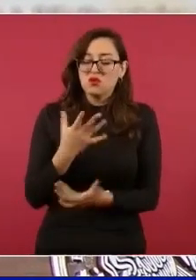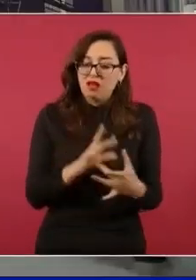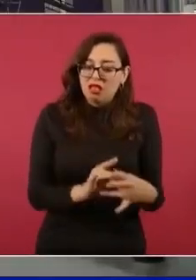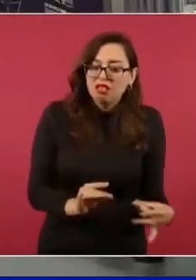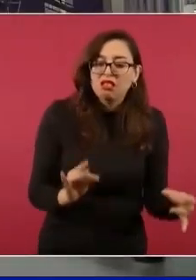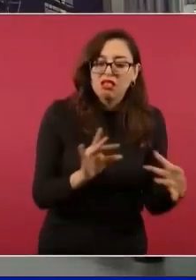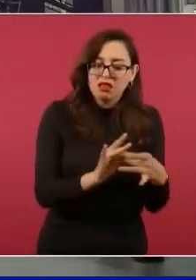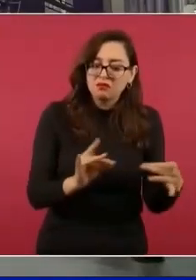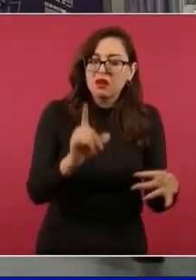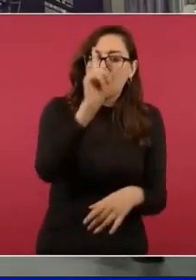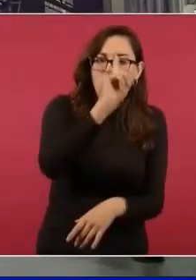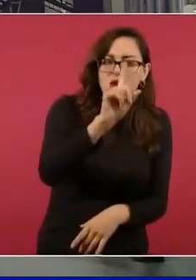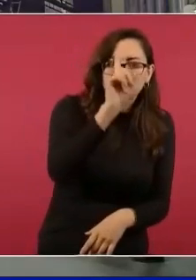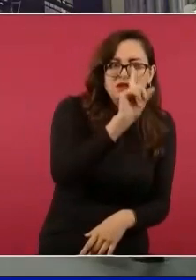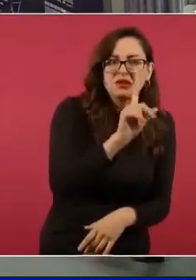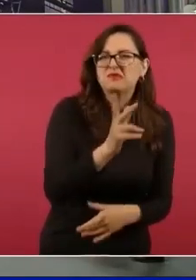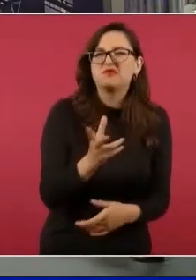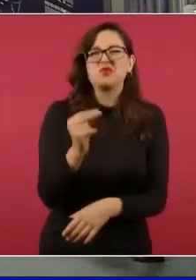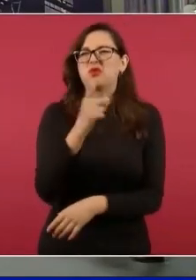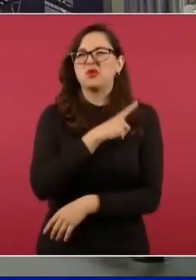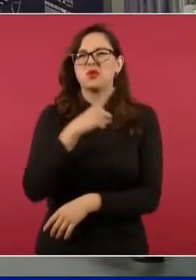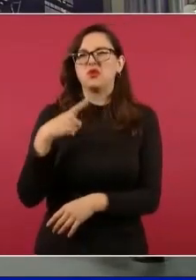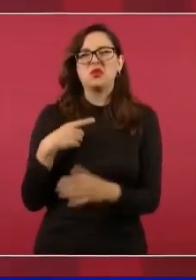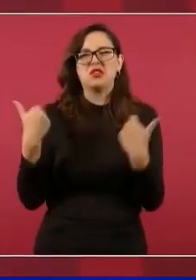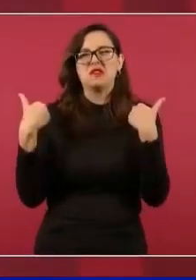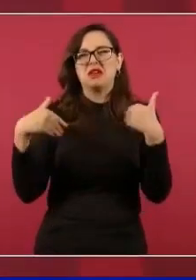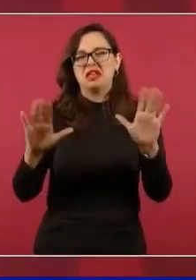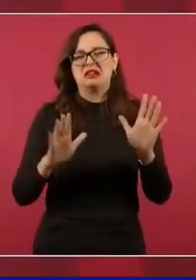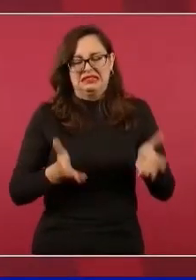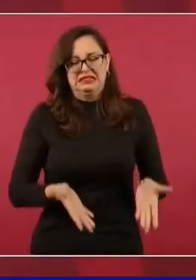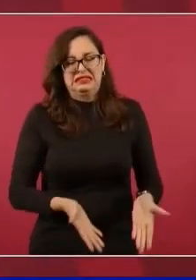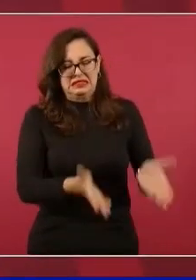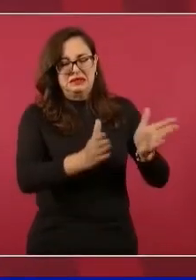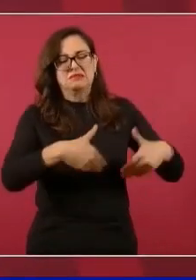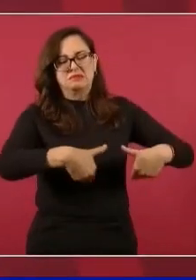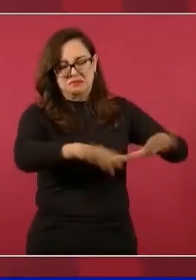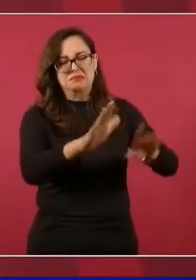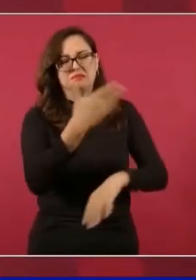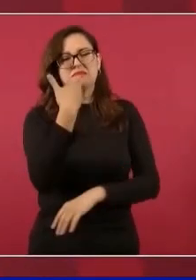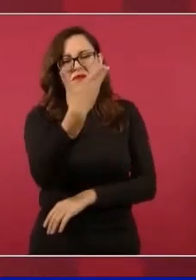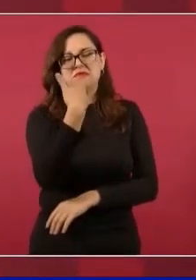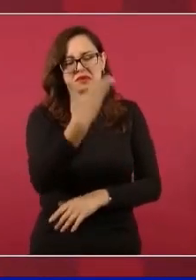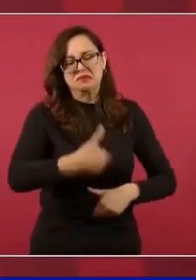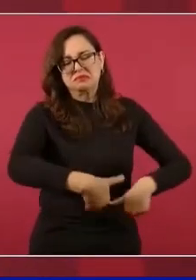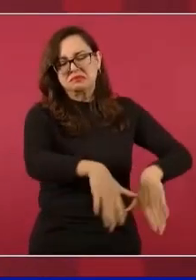que siguieran mejor su camino no van bien van muy bien rápidamente aprovechando también